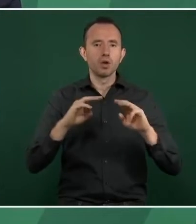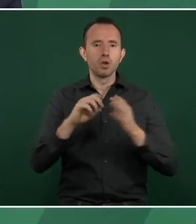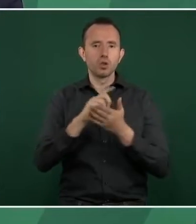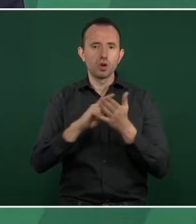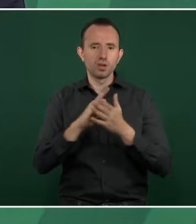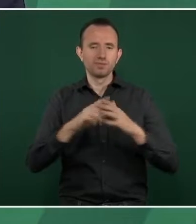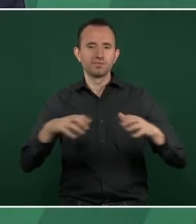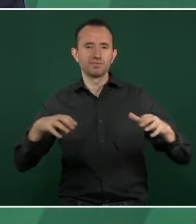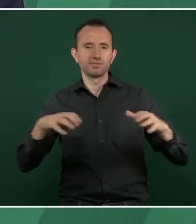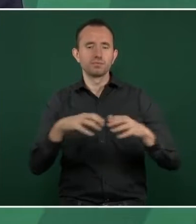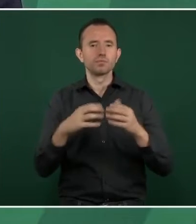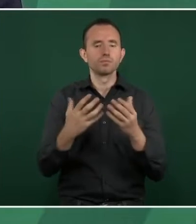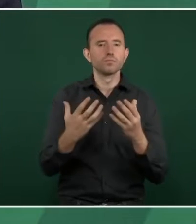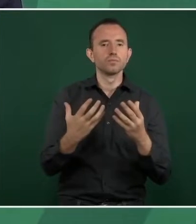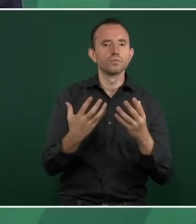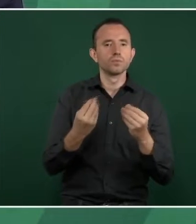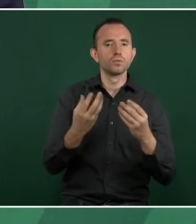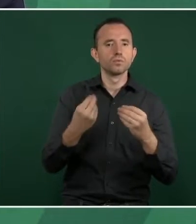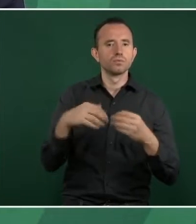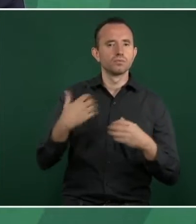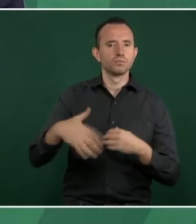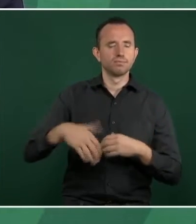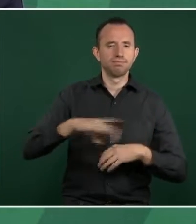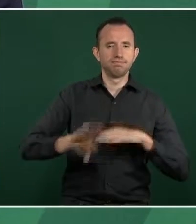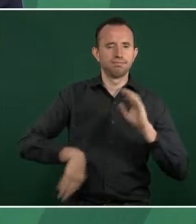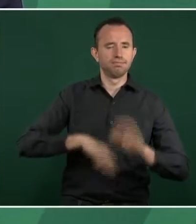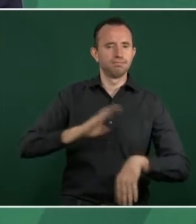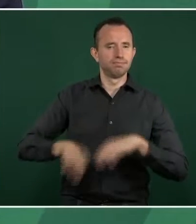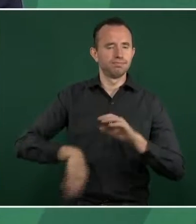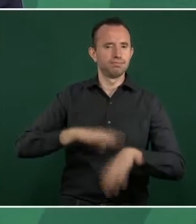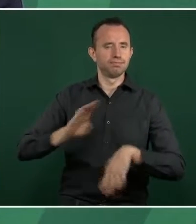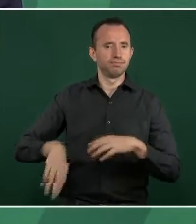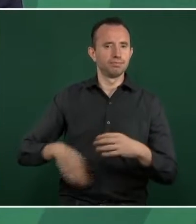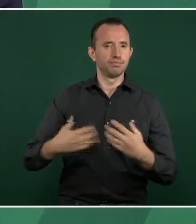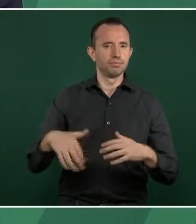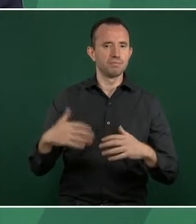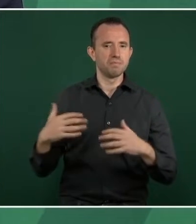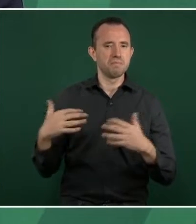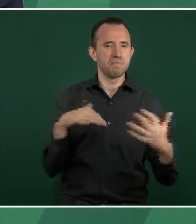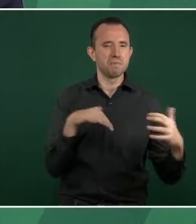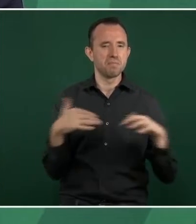hubieron muchísimos muertos en enfrentamientos.